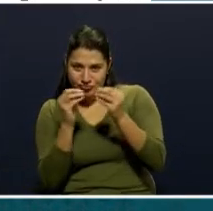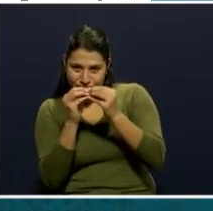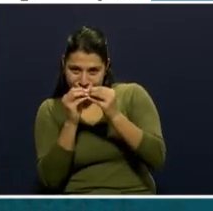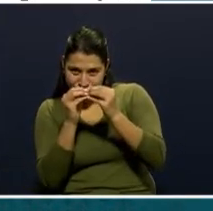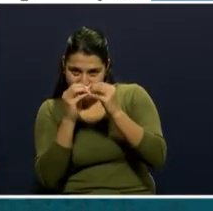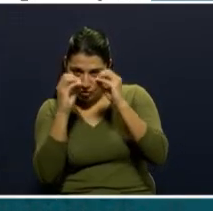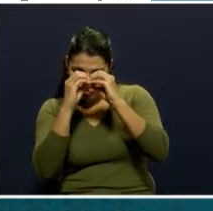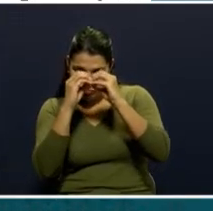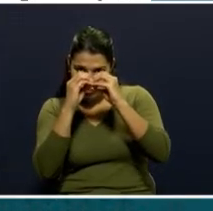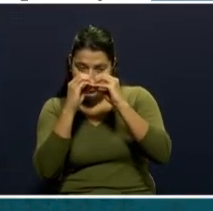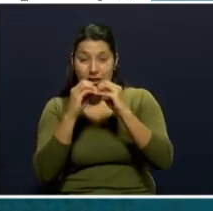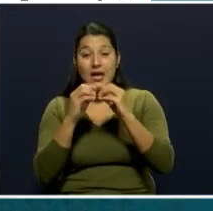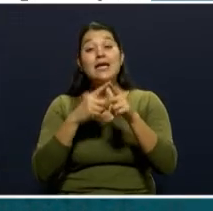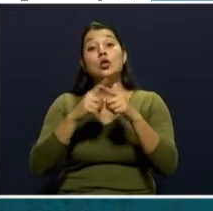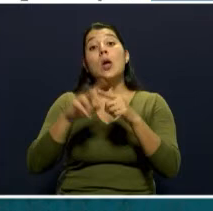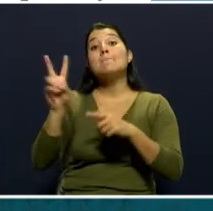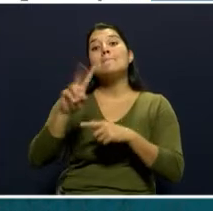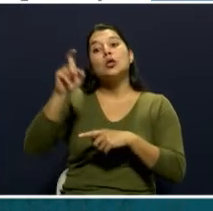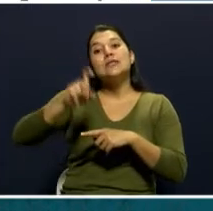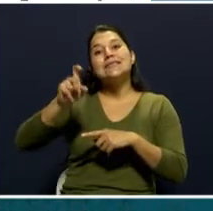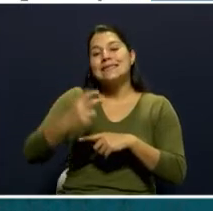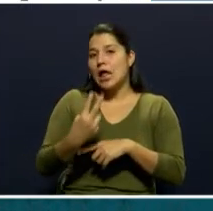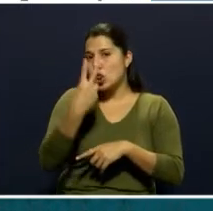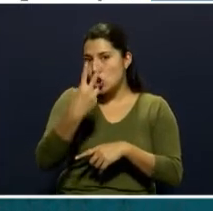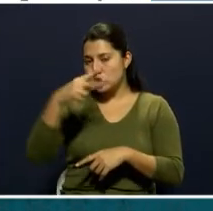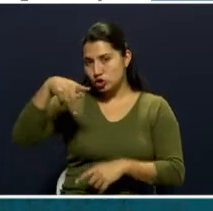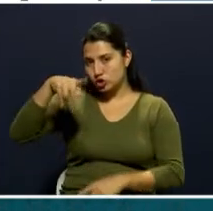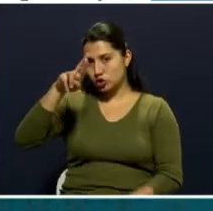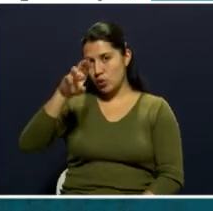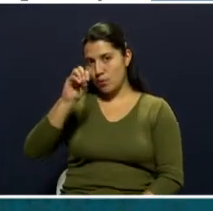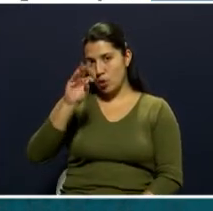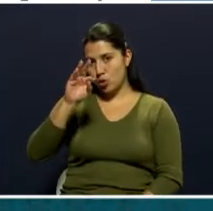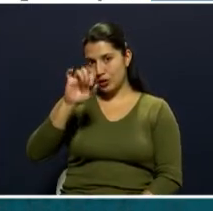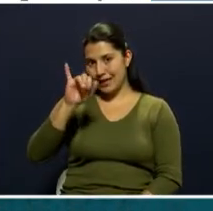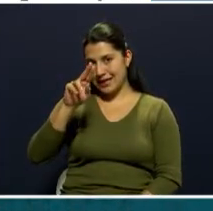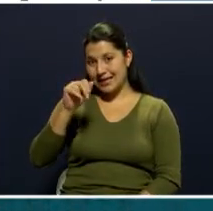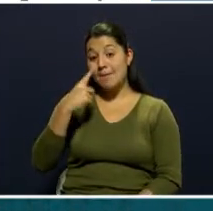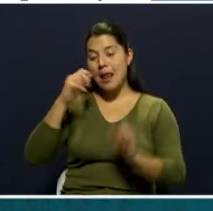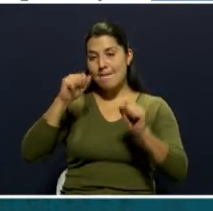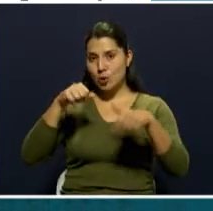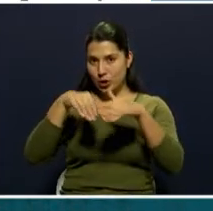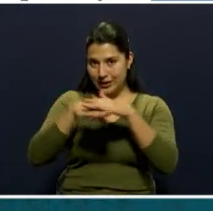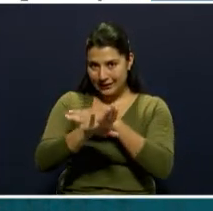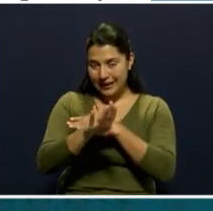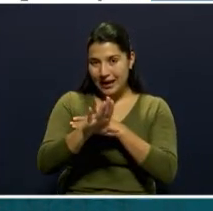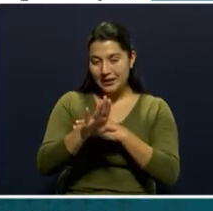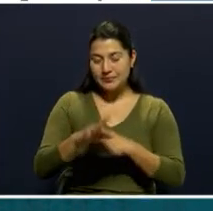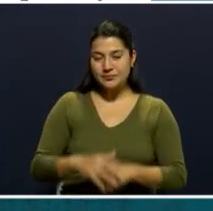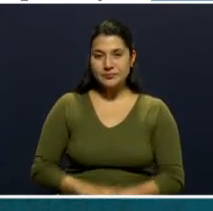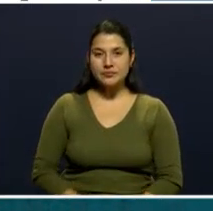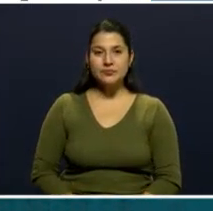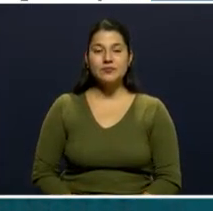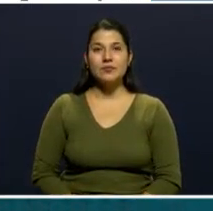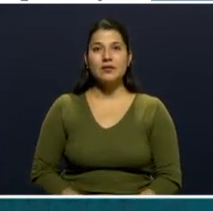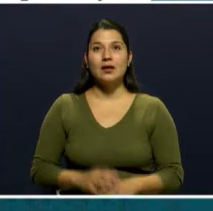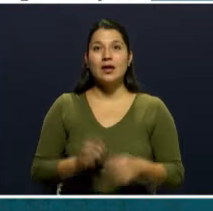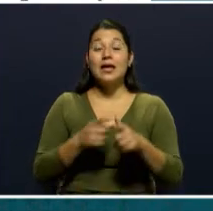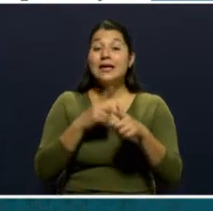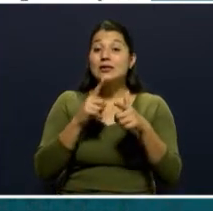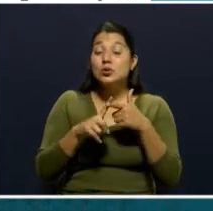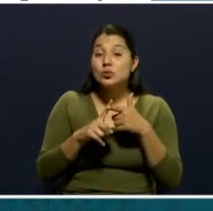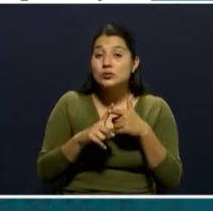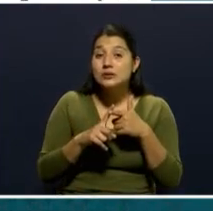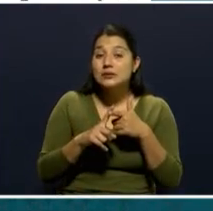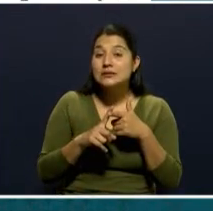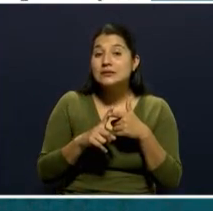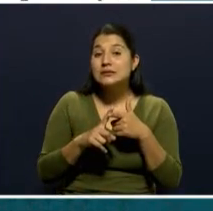dos proteínas para ingresar. Si ven, las bolitas son muy pronunciadas a nivel de cavidad nasal. Y es una de las razones por